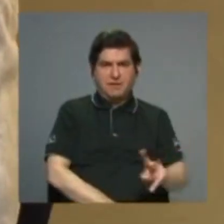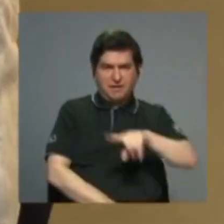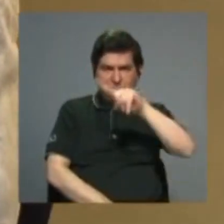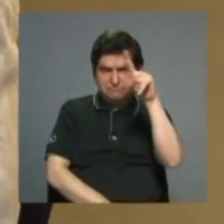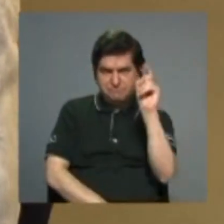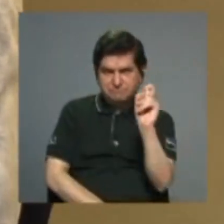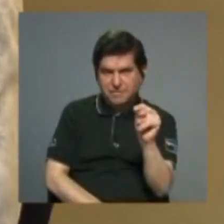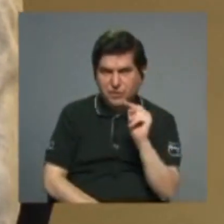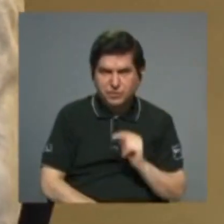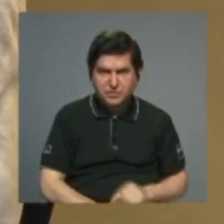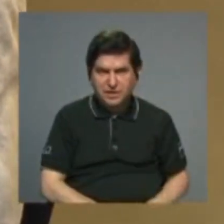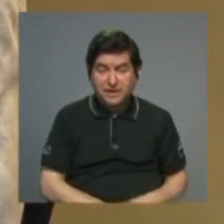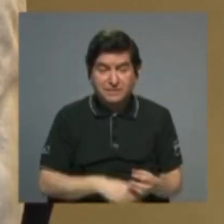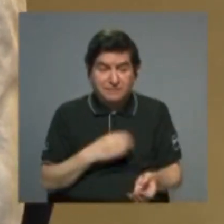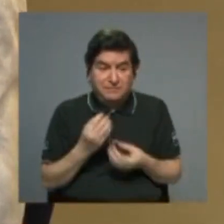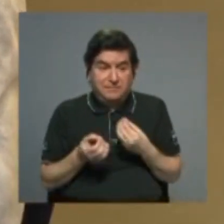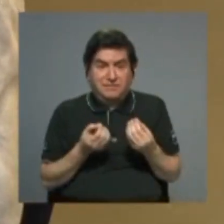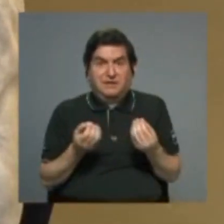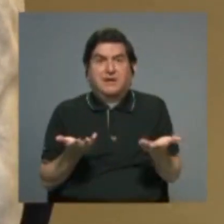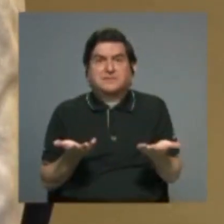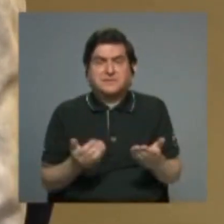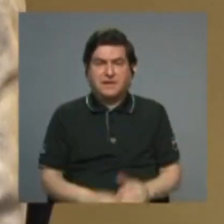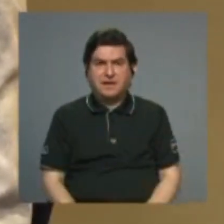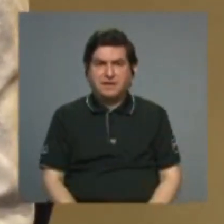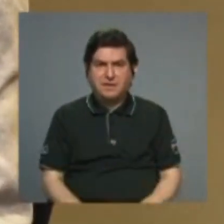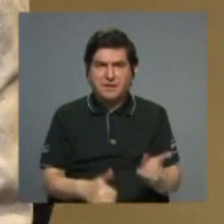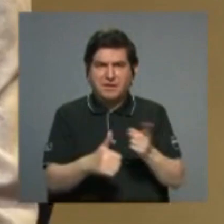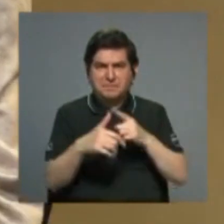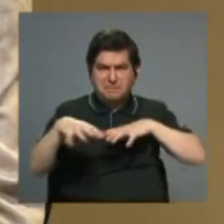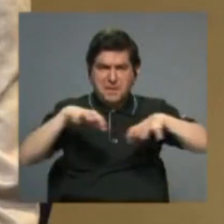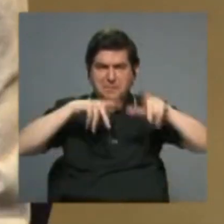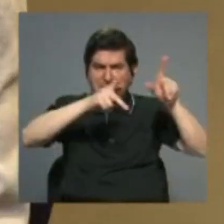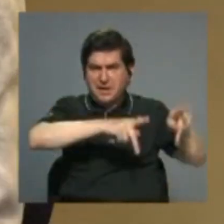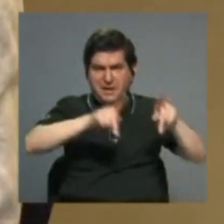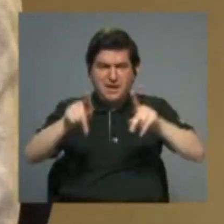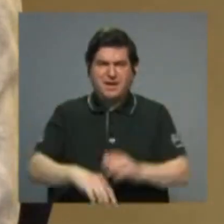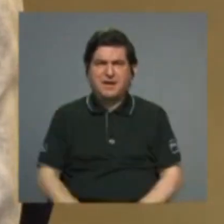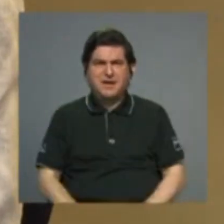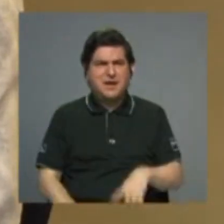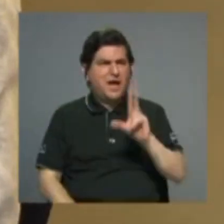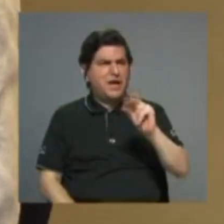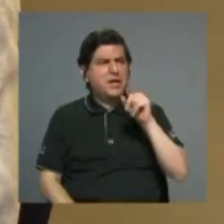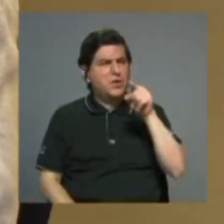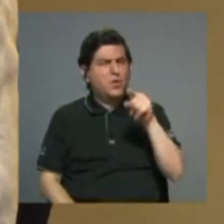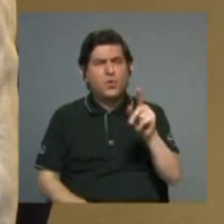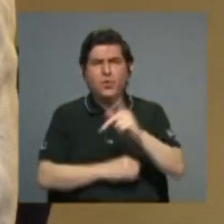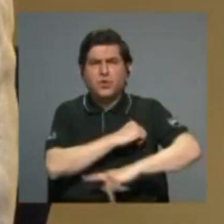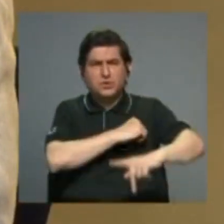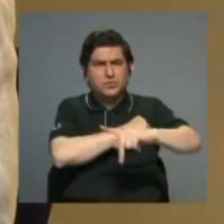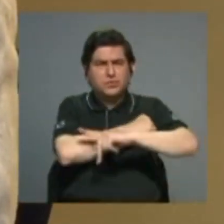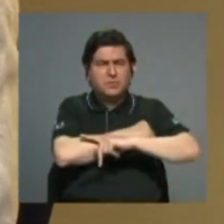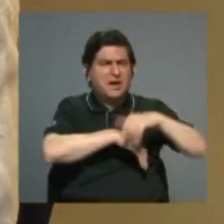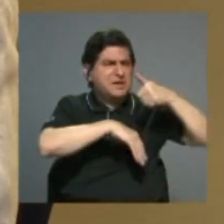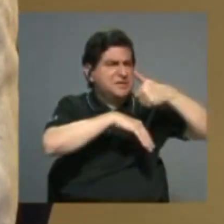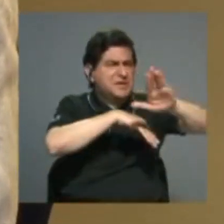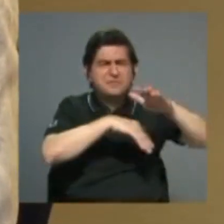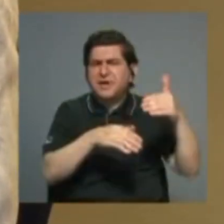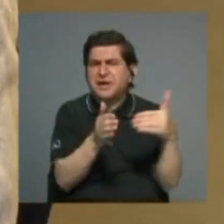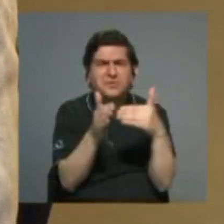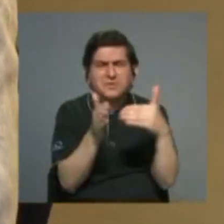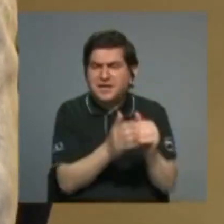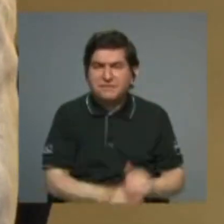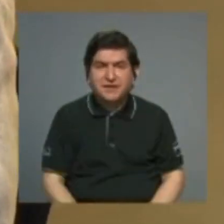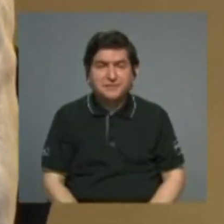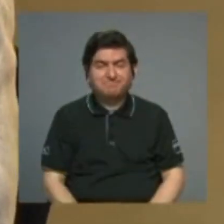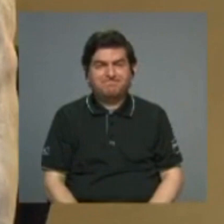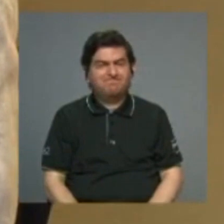es, ¿qué hacemos? La primera reacción y la desafortunada de mucha gente es ¿por qué no se regresan a sus países? No se regresan a sus países porque no